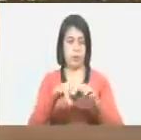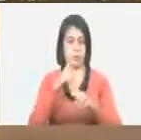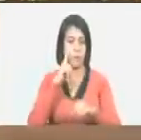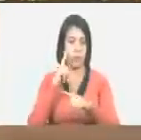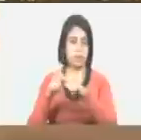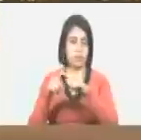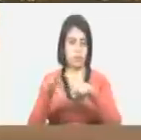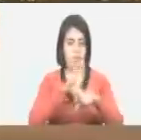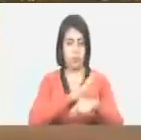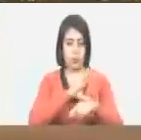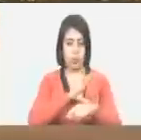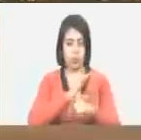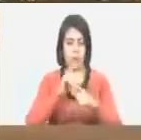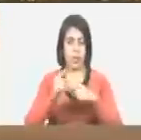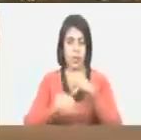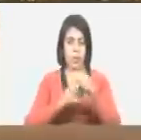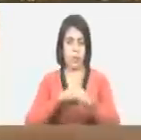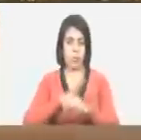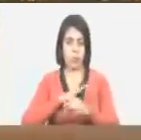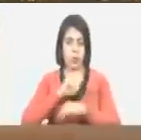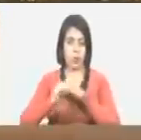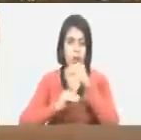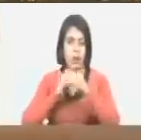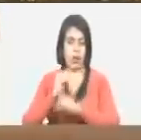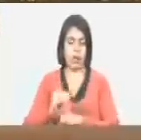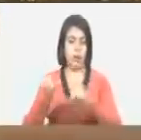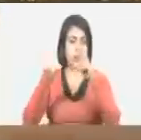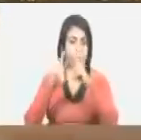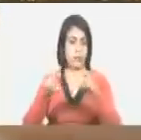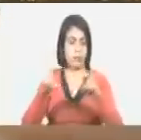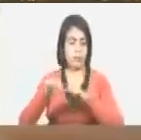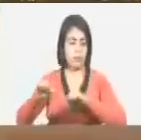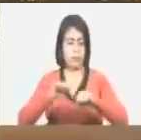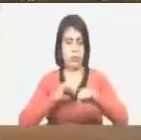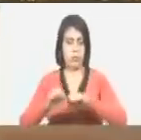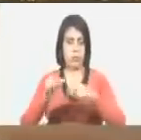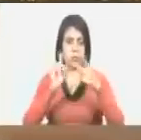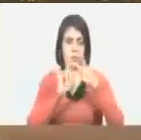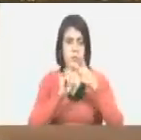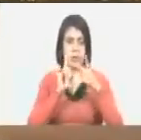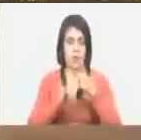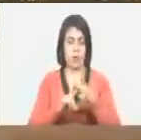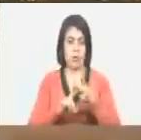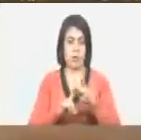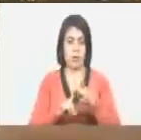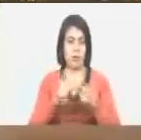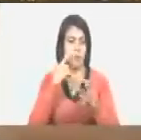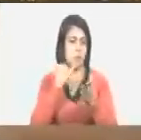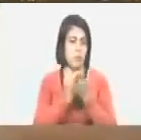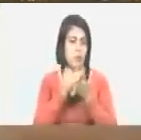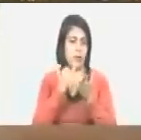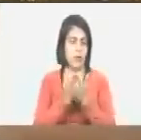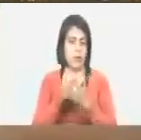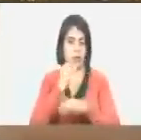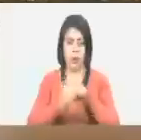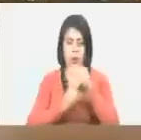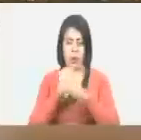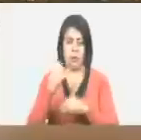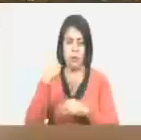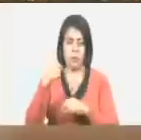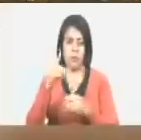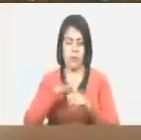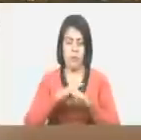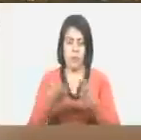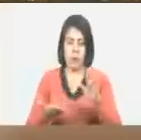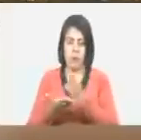los bienes y efectos patrimoniales sujetos a la acción. 2. Los argumentos de hecho y de derecho